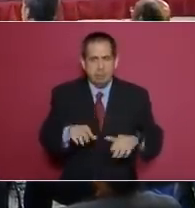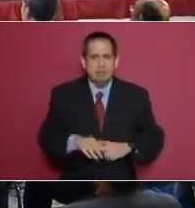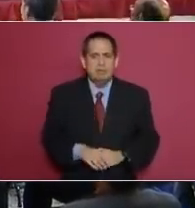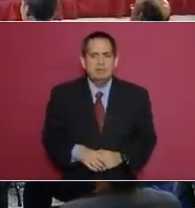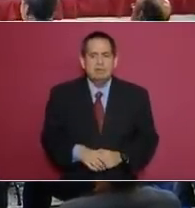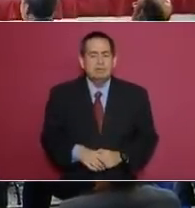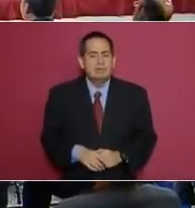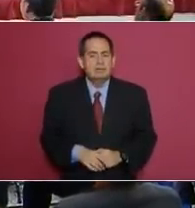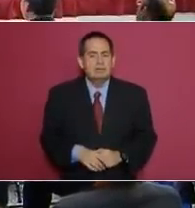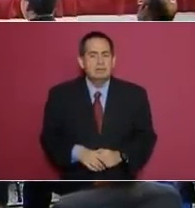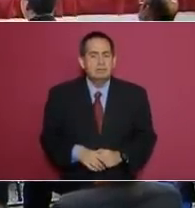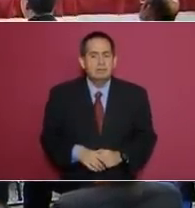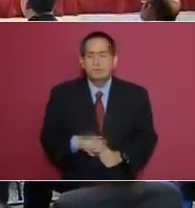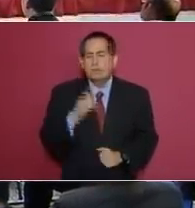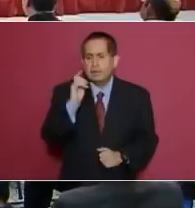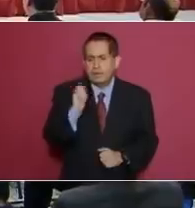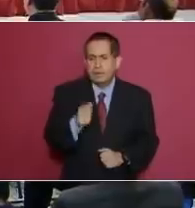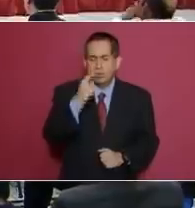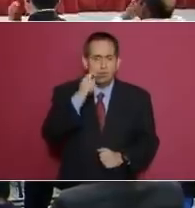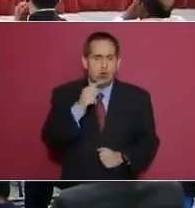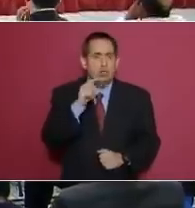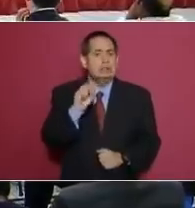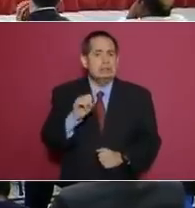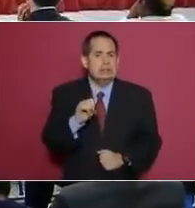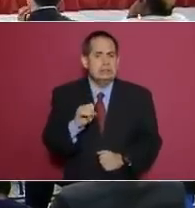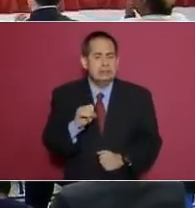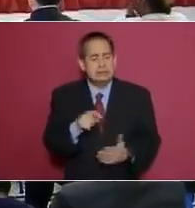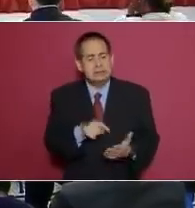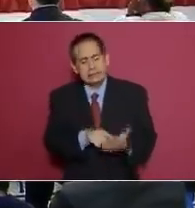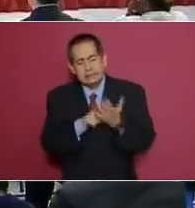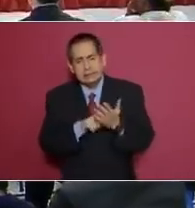Lo que sí es demostrable,